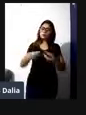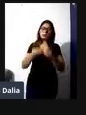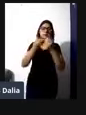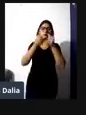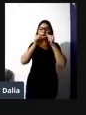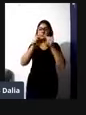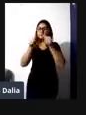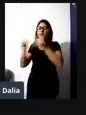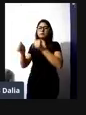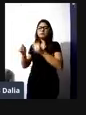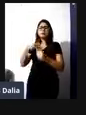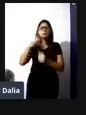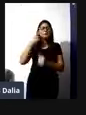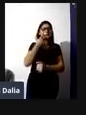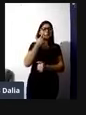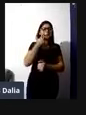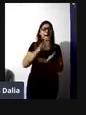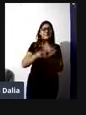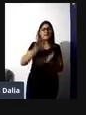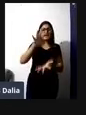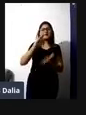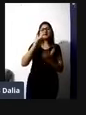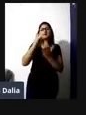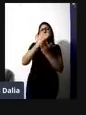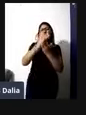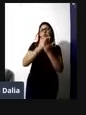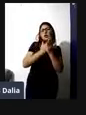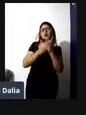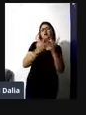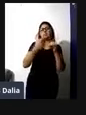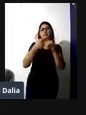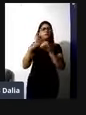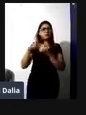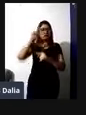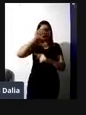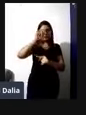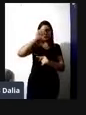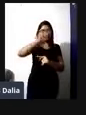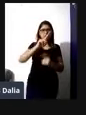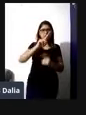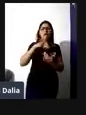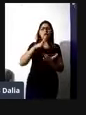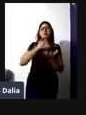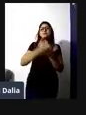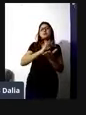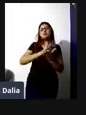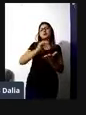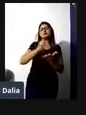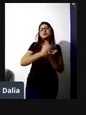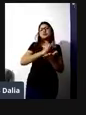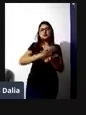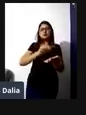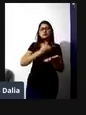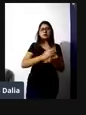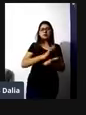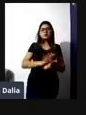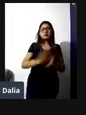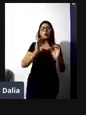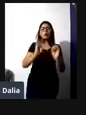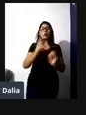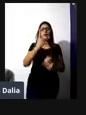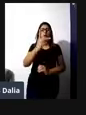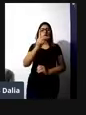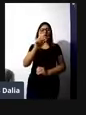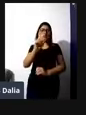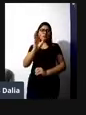mayoría de los manuales y los documentos y estas guías de recomendaciones pues vienen impresas, ¿no? O vienen en formatos PDF que no